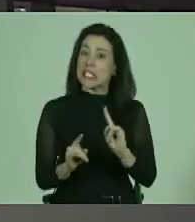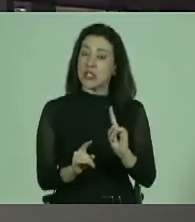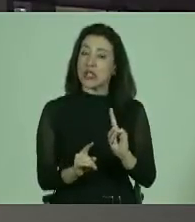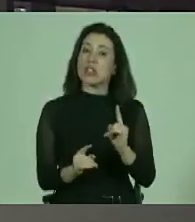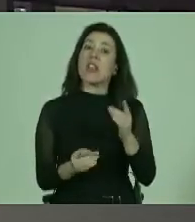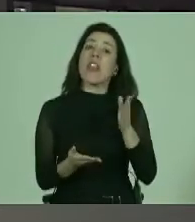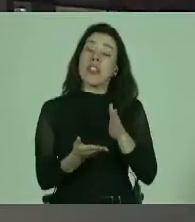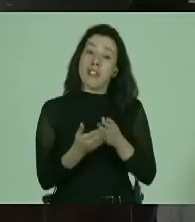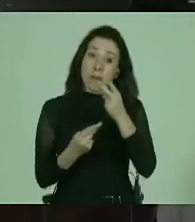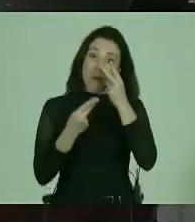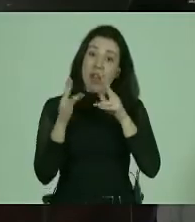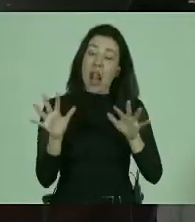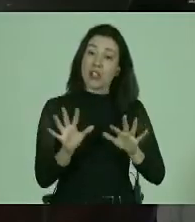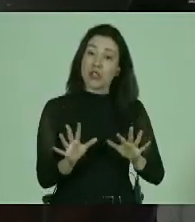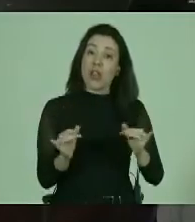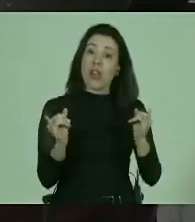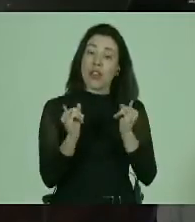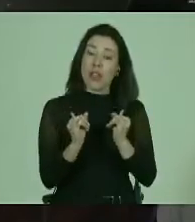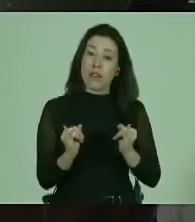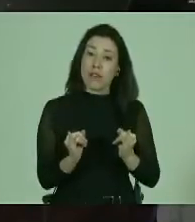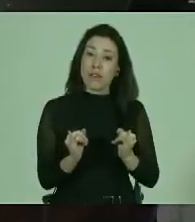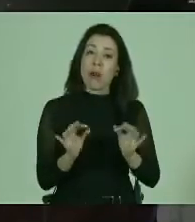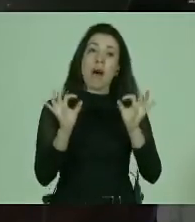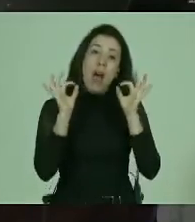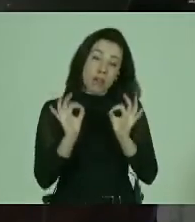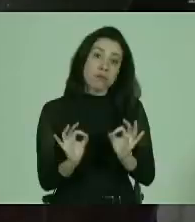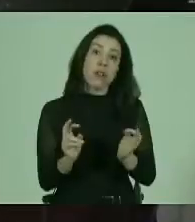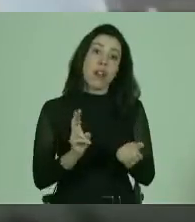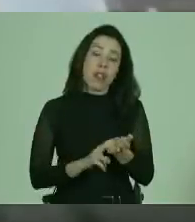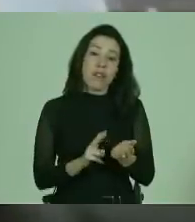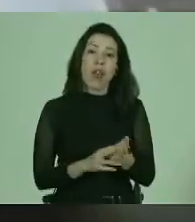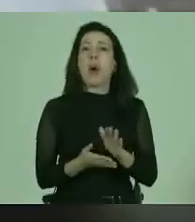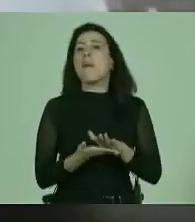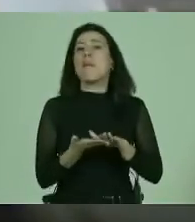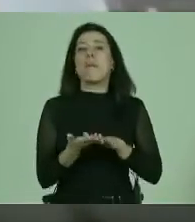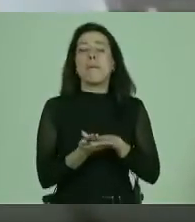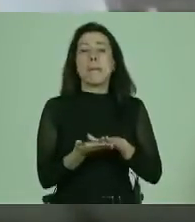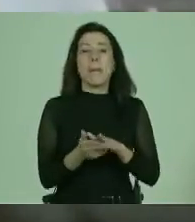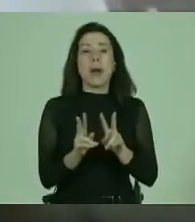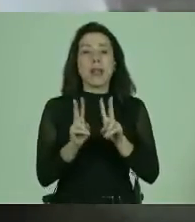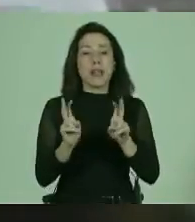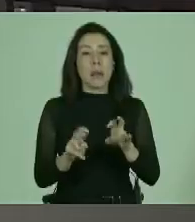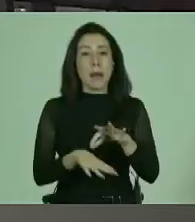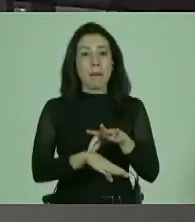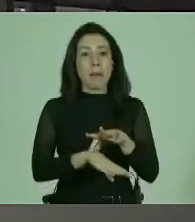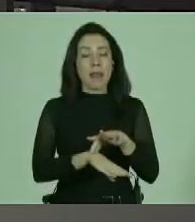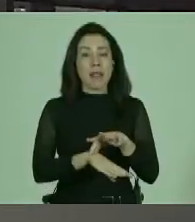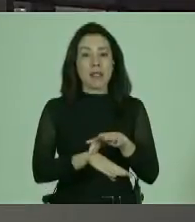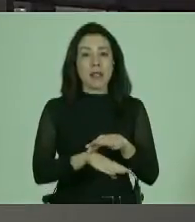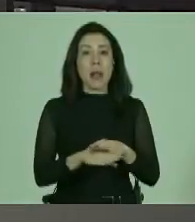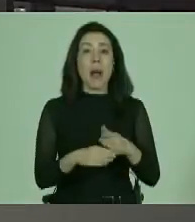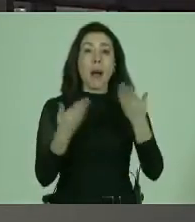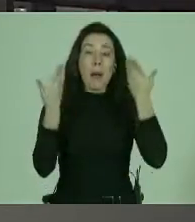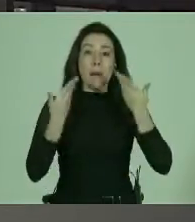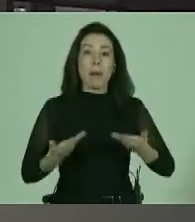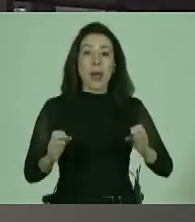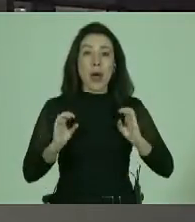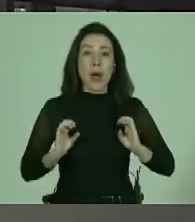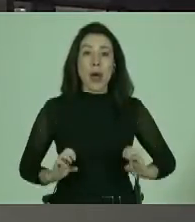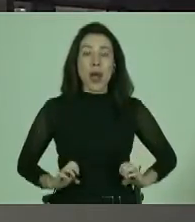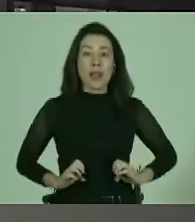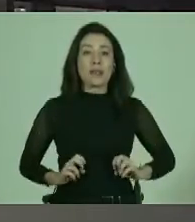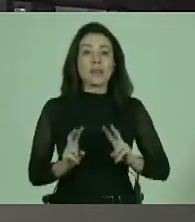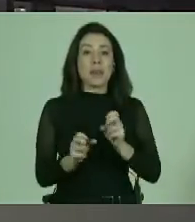abordemos las cosas de una manera un poco más realista por ejemplo en el ámbito de la medicina en el ámbito de la bioética el